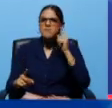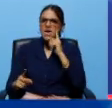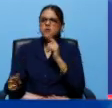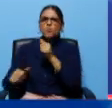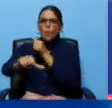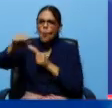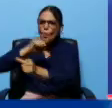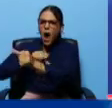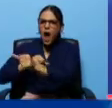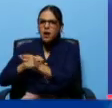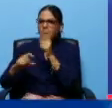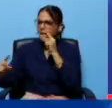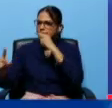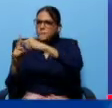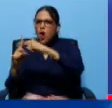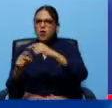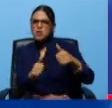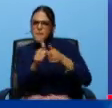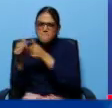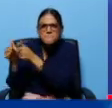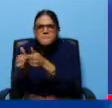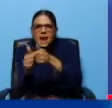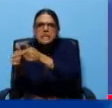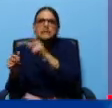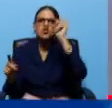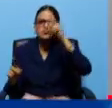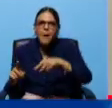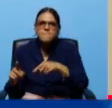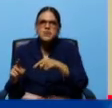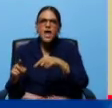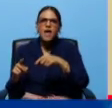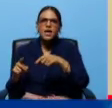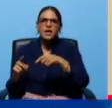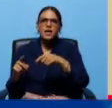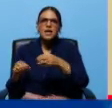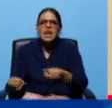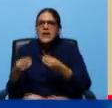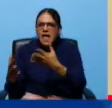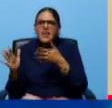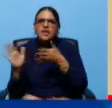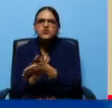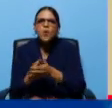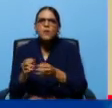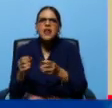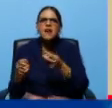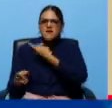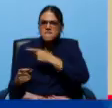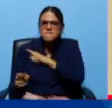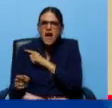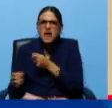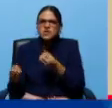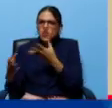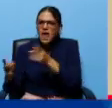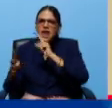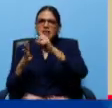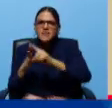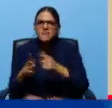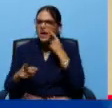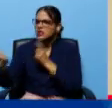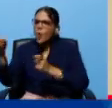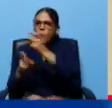muchacho, lo persiguió, le montó un falso positivo, le montó un